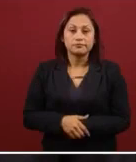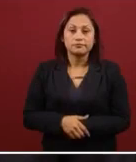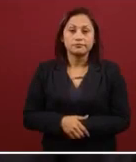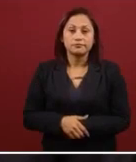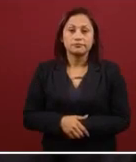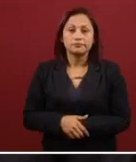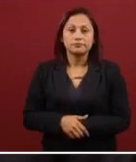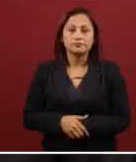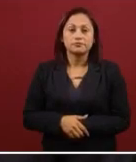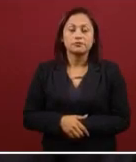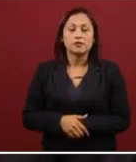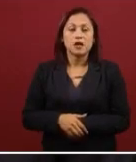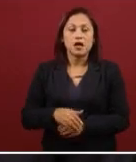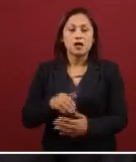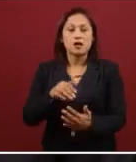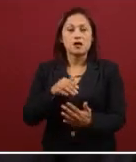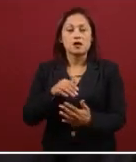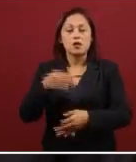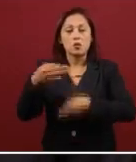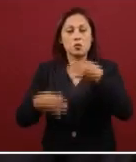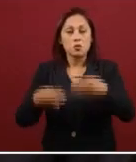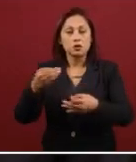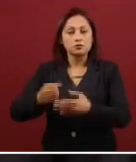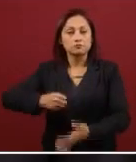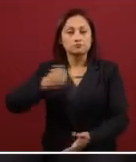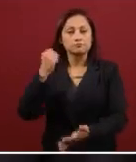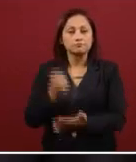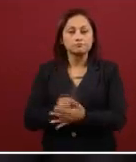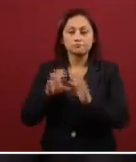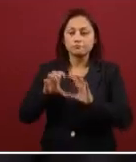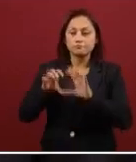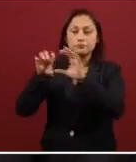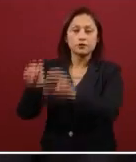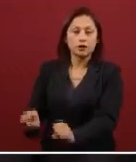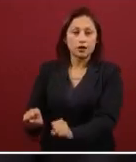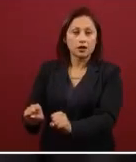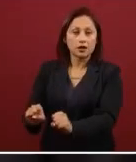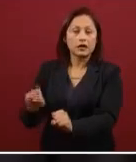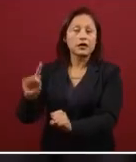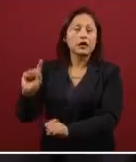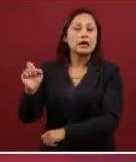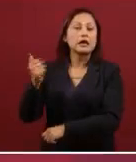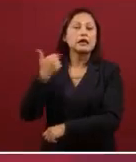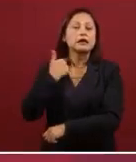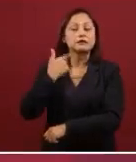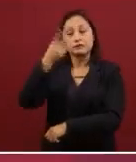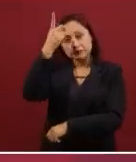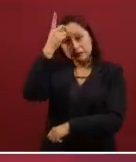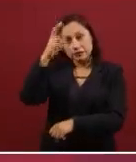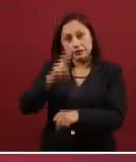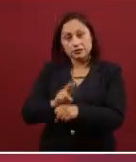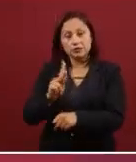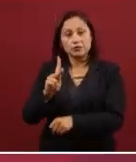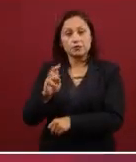dictado orden de aprehensión en contra del exdirector de Pemex.